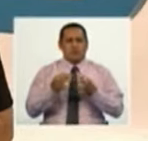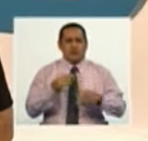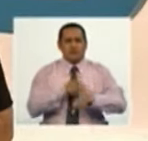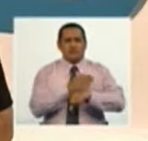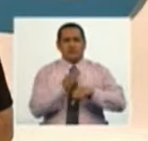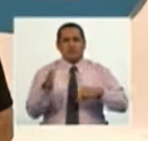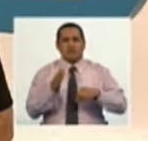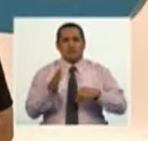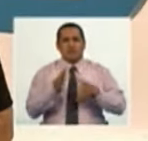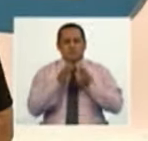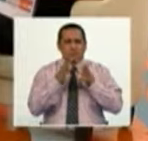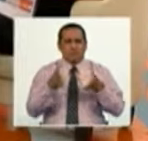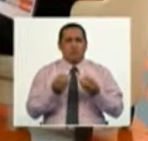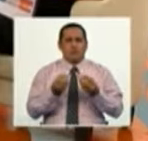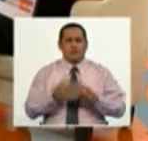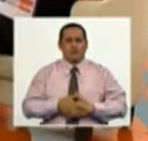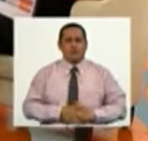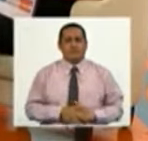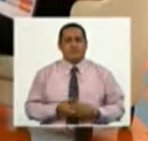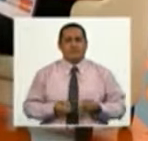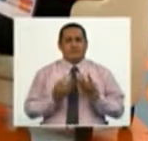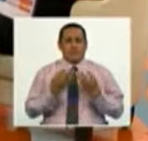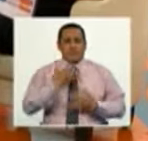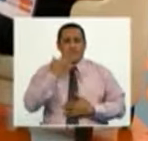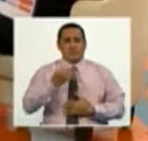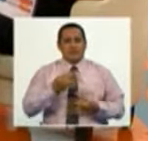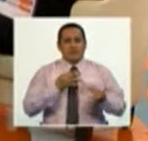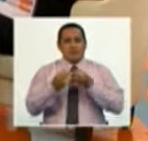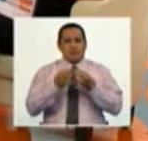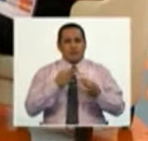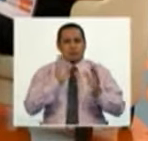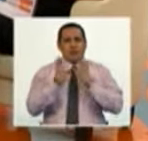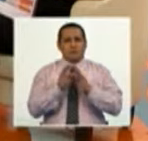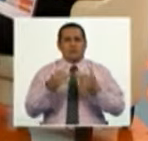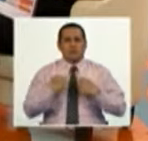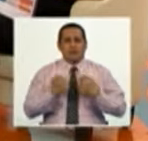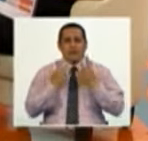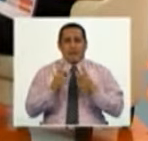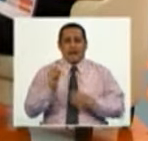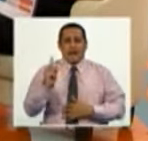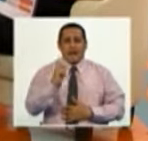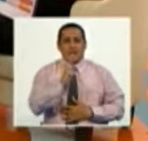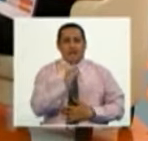manejan simplemente tiempos referenciales? Bueno, en realidad son referenciales y